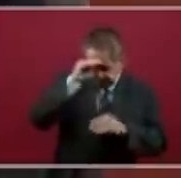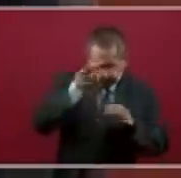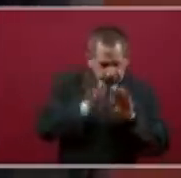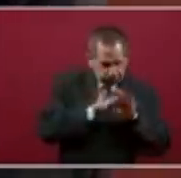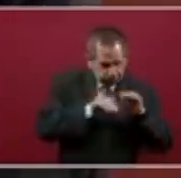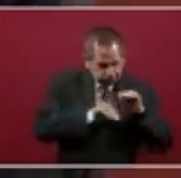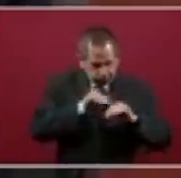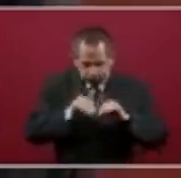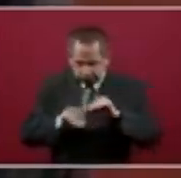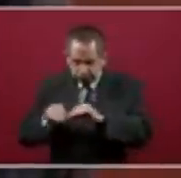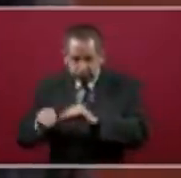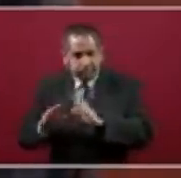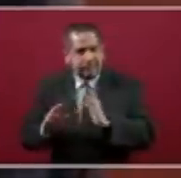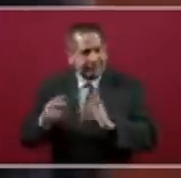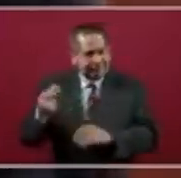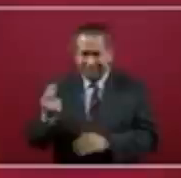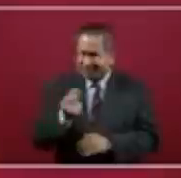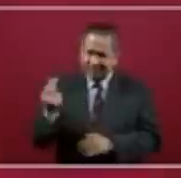porque